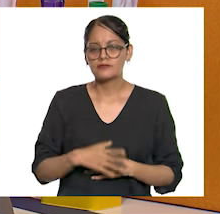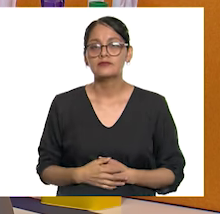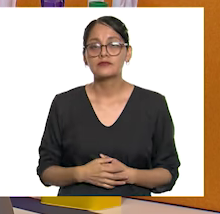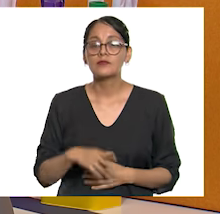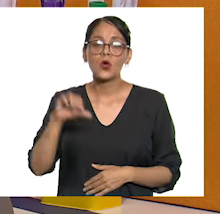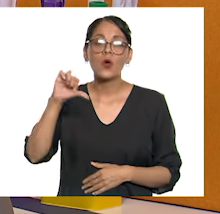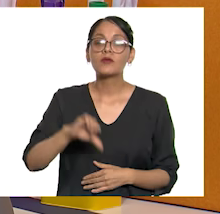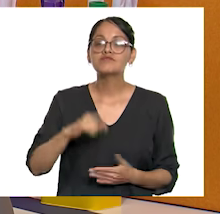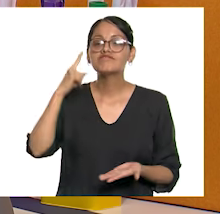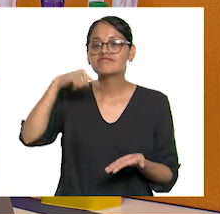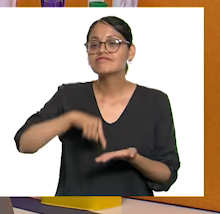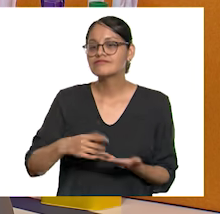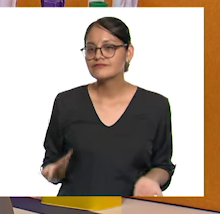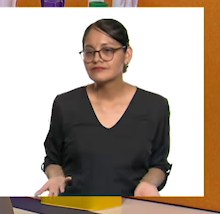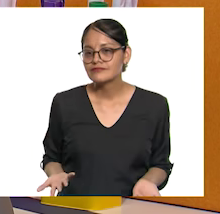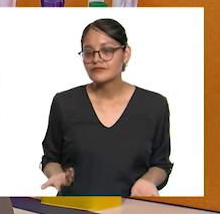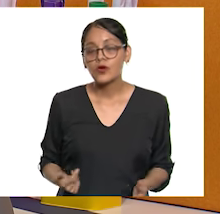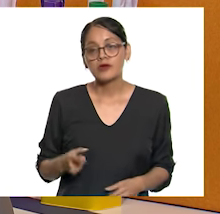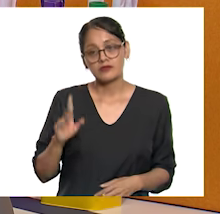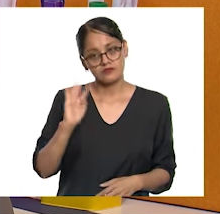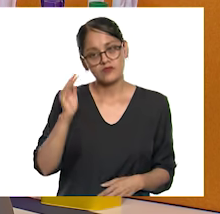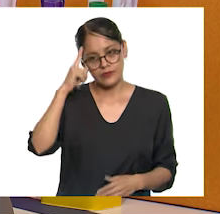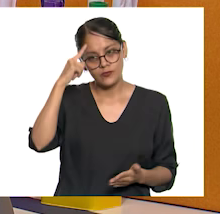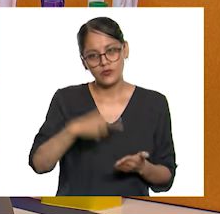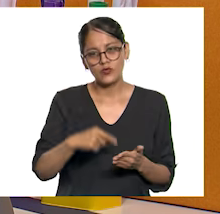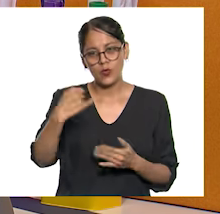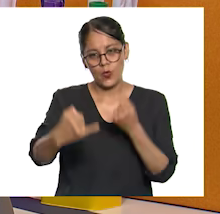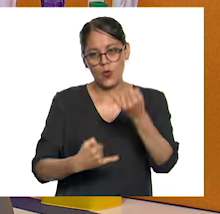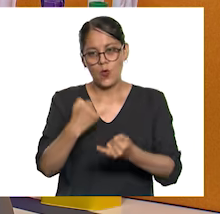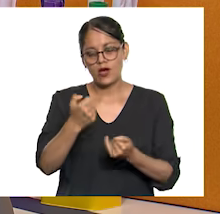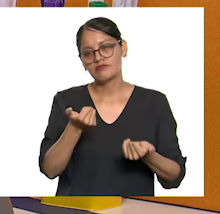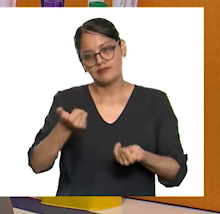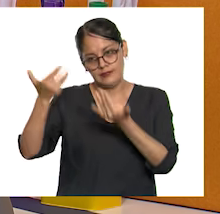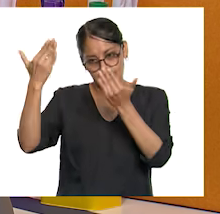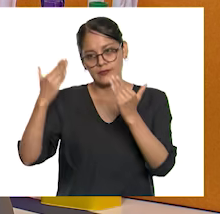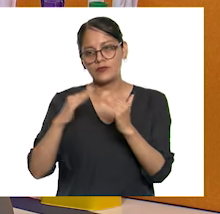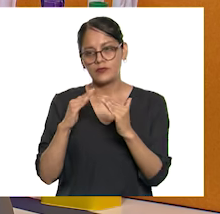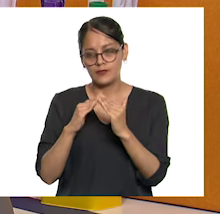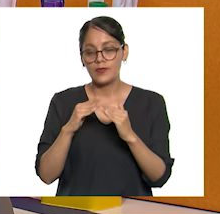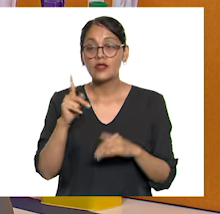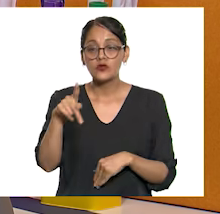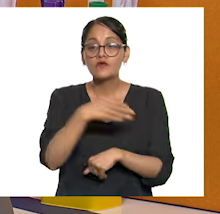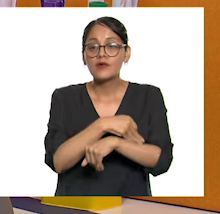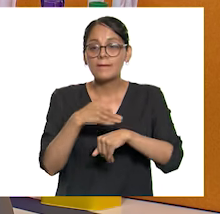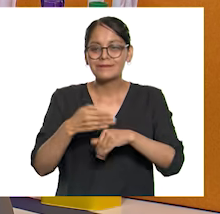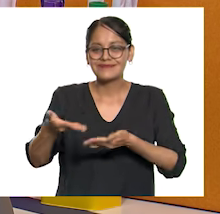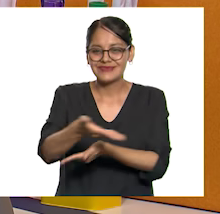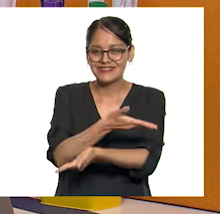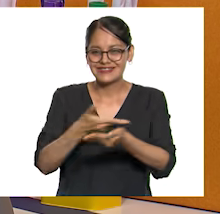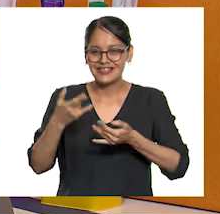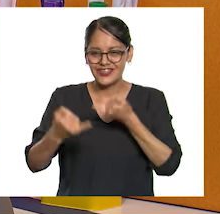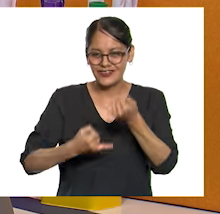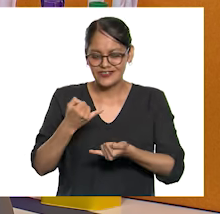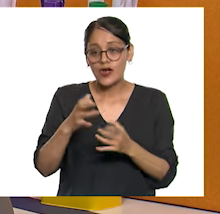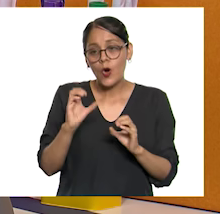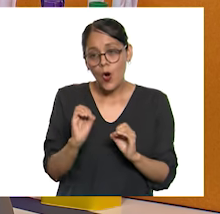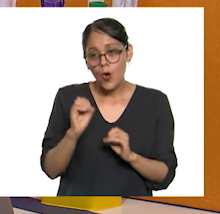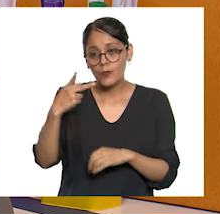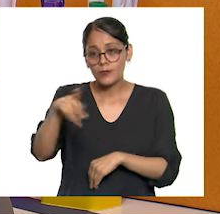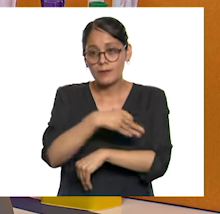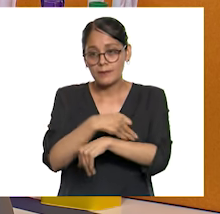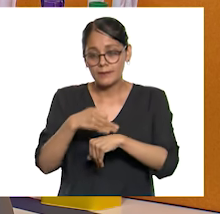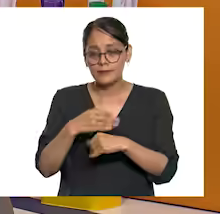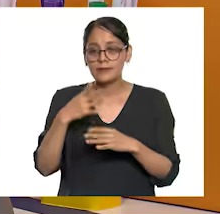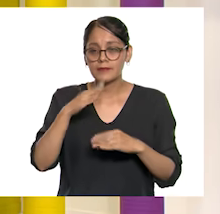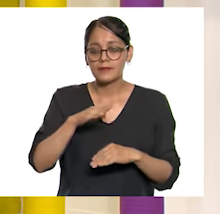Por hoy, ¿qué crees? Te vas a tener que llevar el juego y puedes jugar con él con tu familia o con las personas con las que vivas. Porque